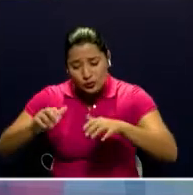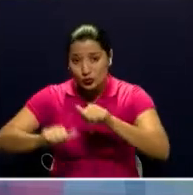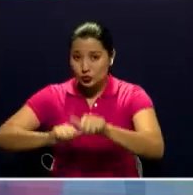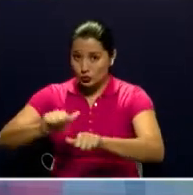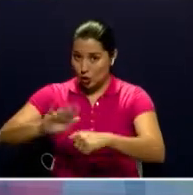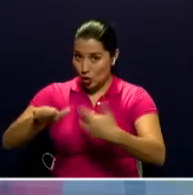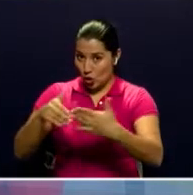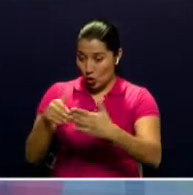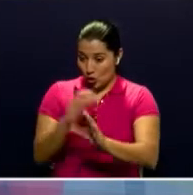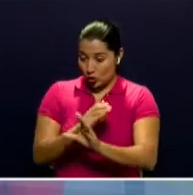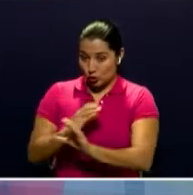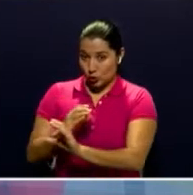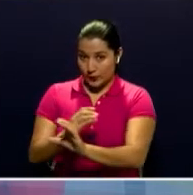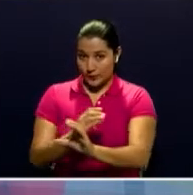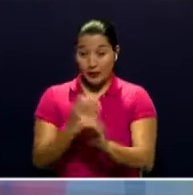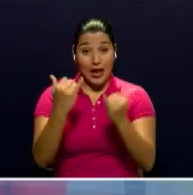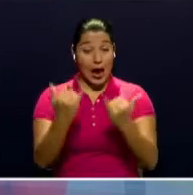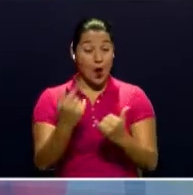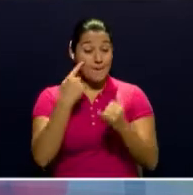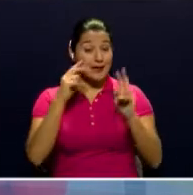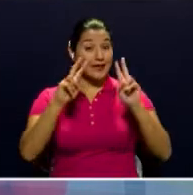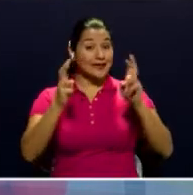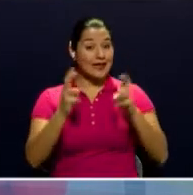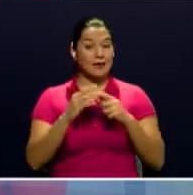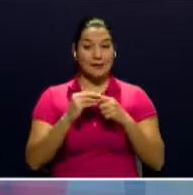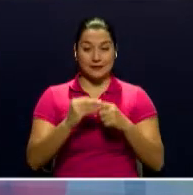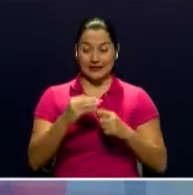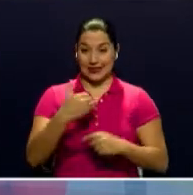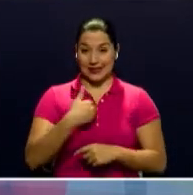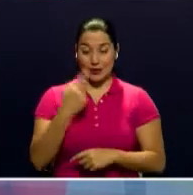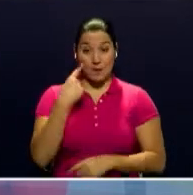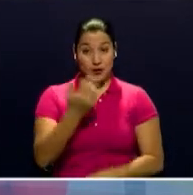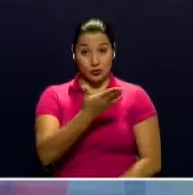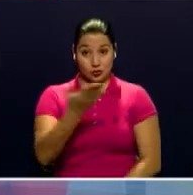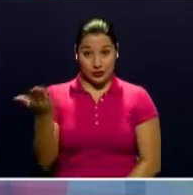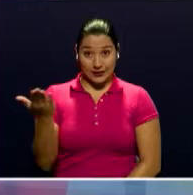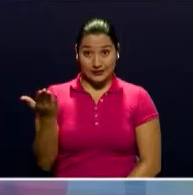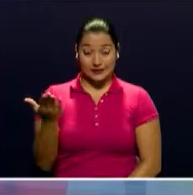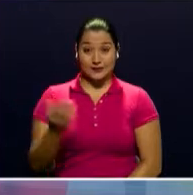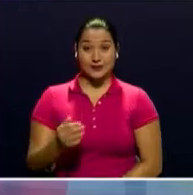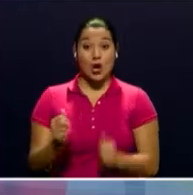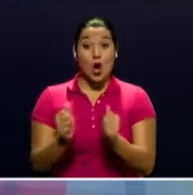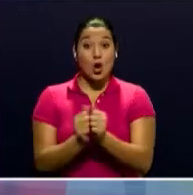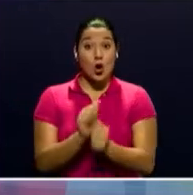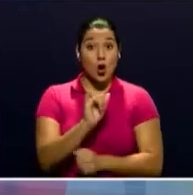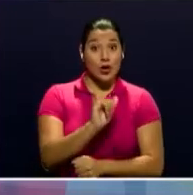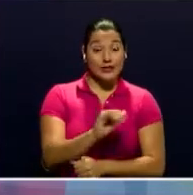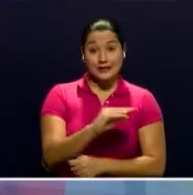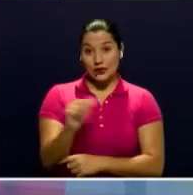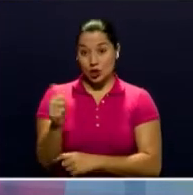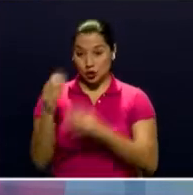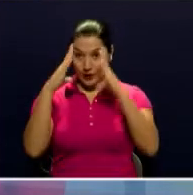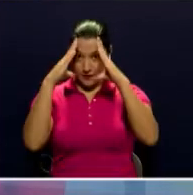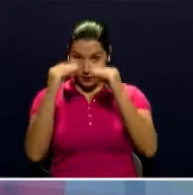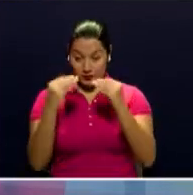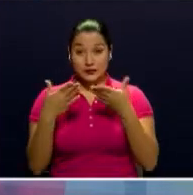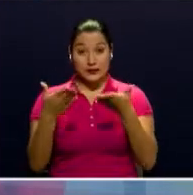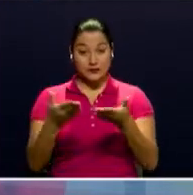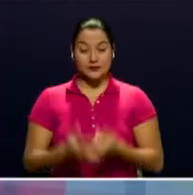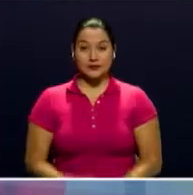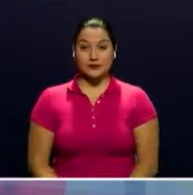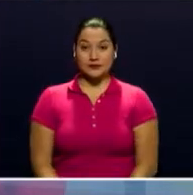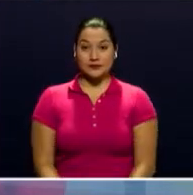mutuamente. Vamos a ver los titulares que preparamos para ustedes con estas y otras informaciones. Adelante.